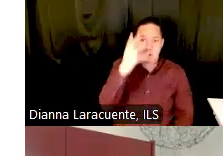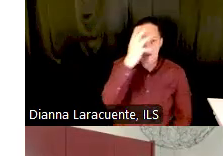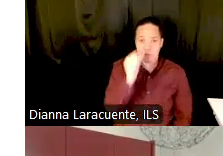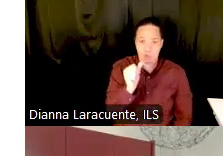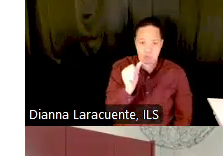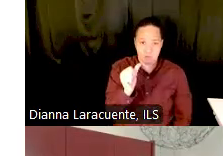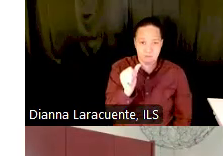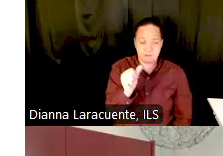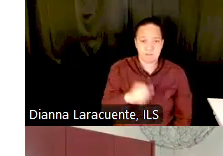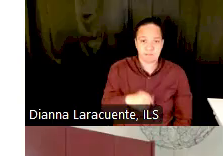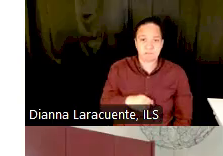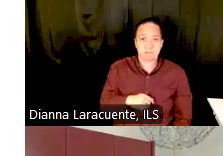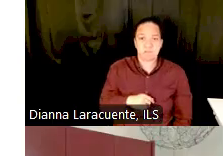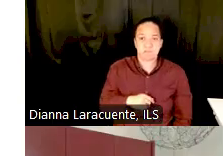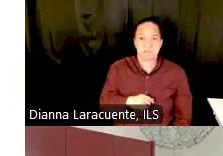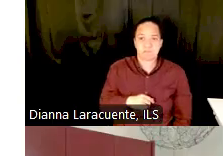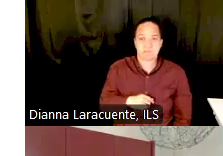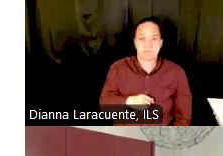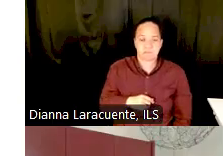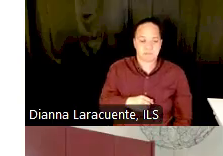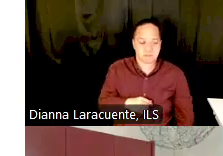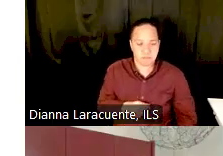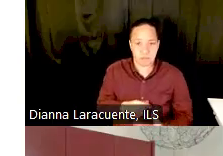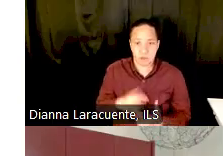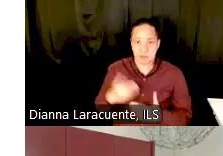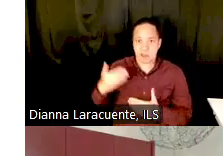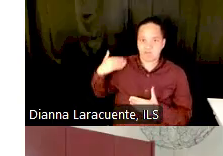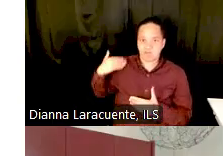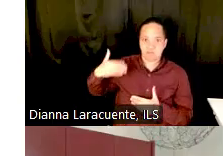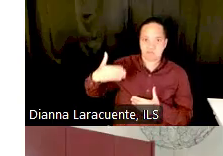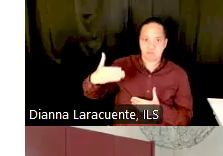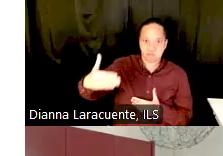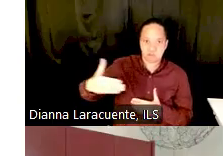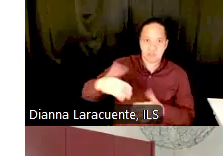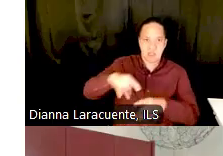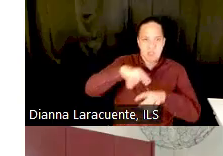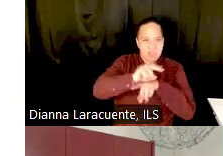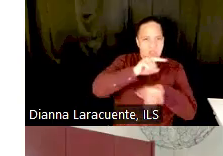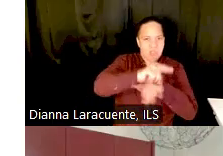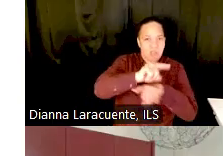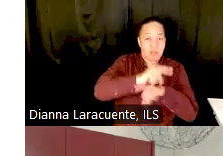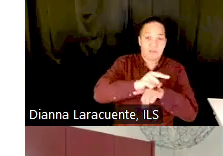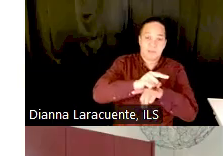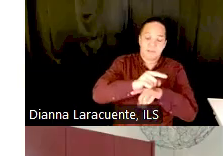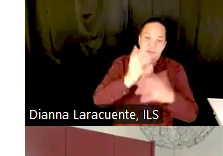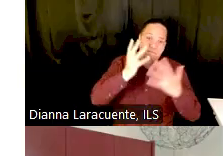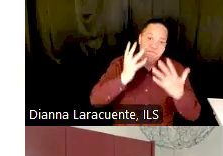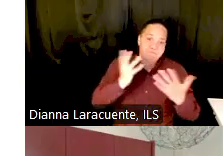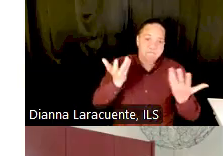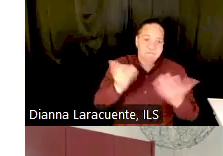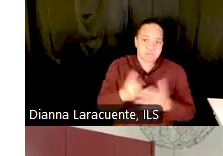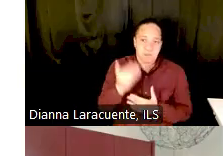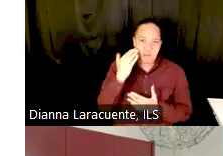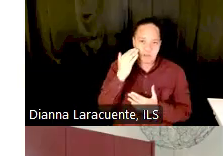donde una historial de acoso y agresividad terminó en lo que terminó. ¿Saben a lo